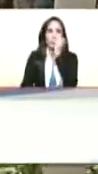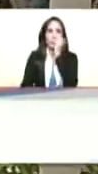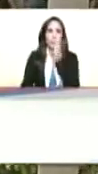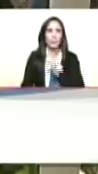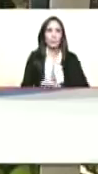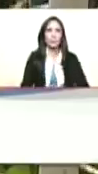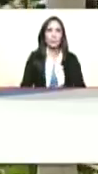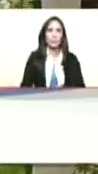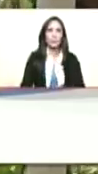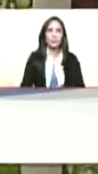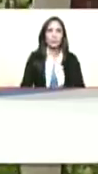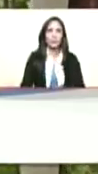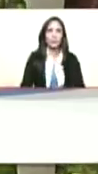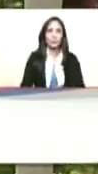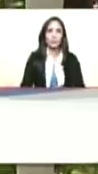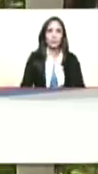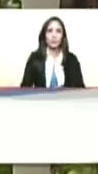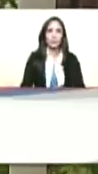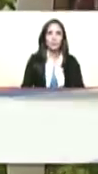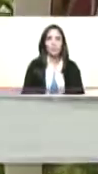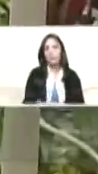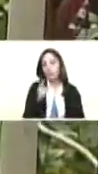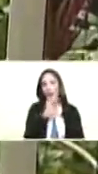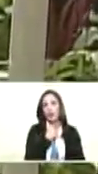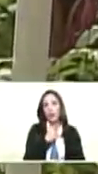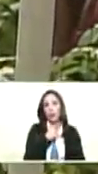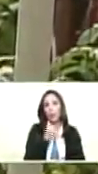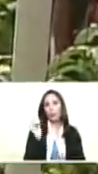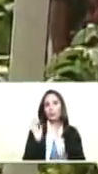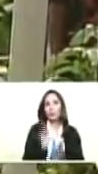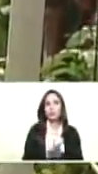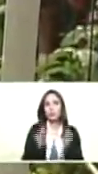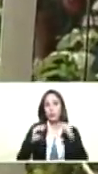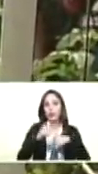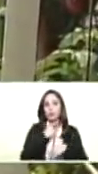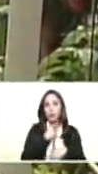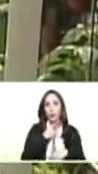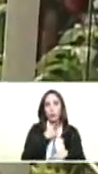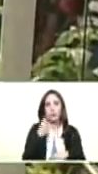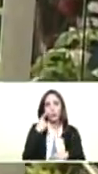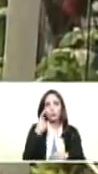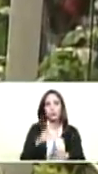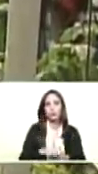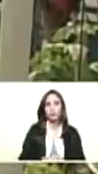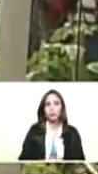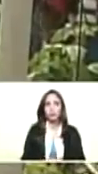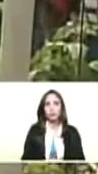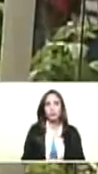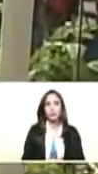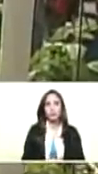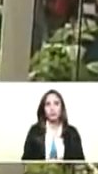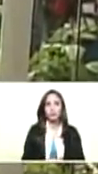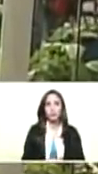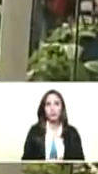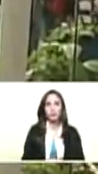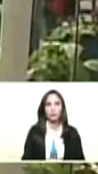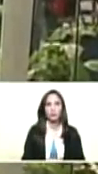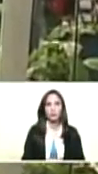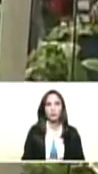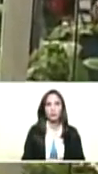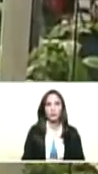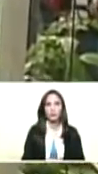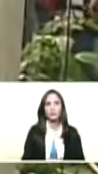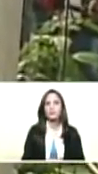dices, tú me vas diciendo, Luisana. Bueno, al que usted quiera, al que más le guste. Pero mire, presidente, aquí hay si pimentones de 300 gramos. La primera combatiente. Mira, mira esto aquí. Para